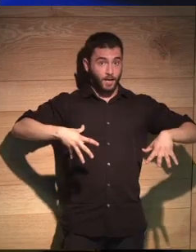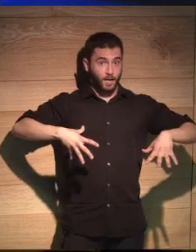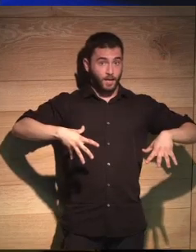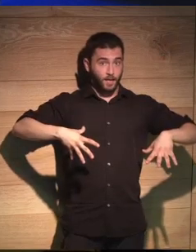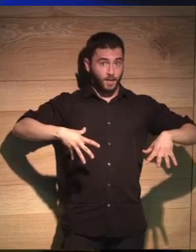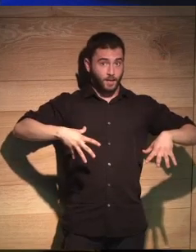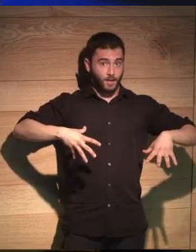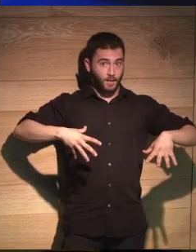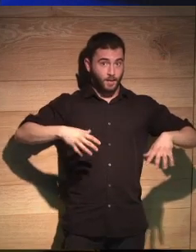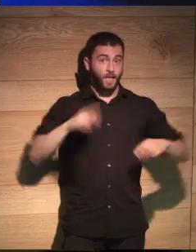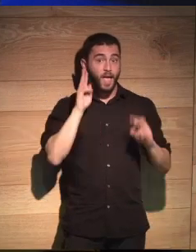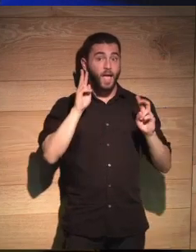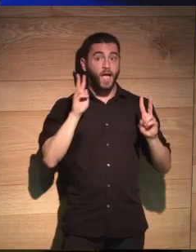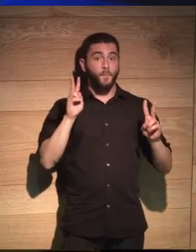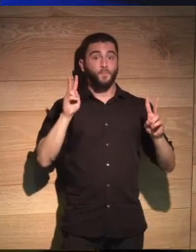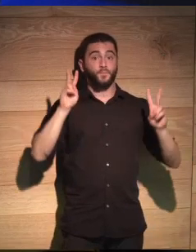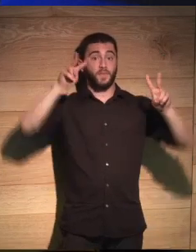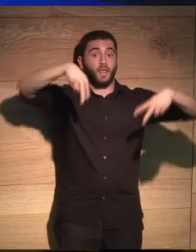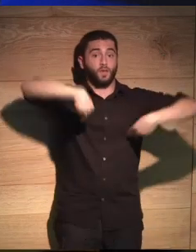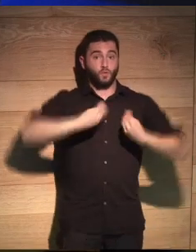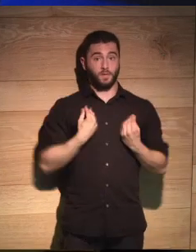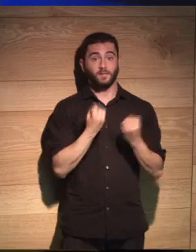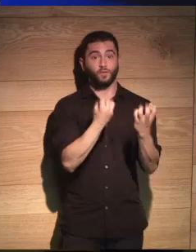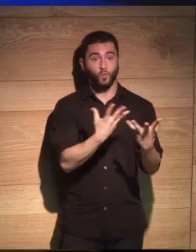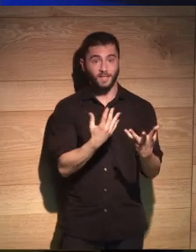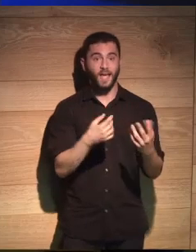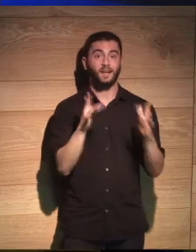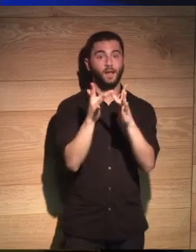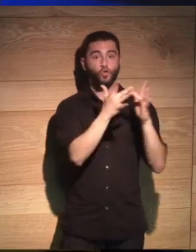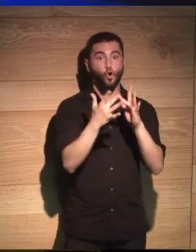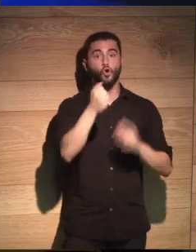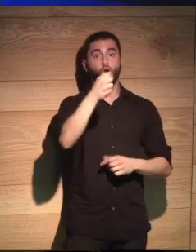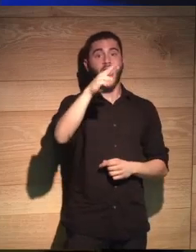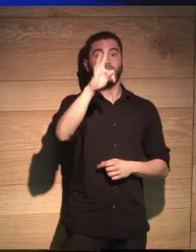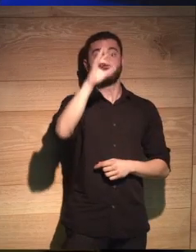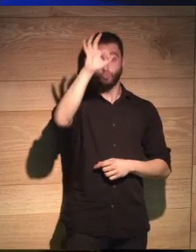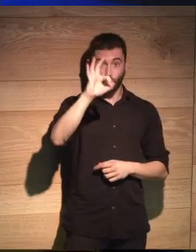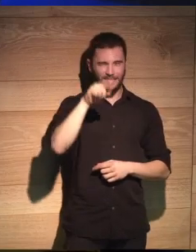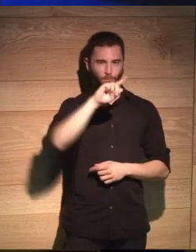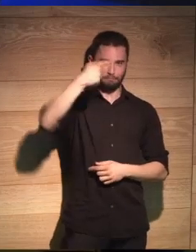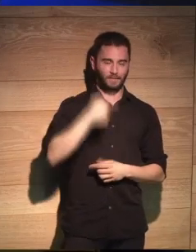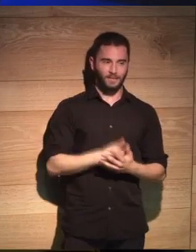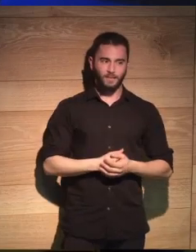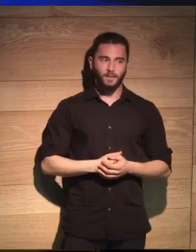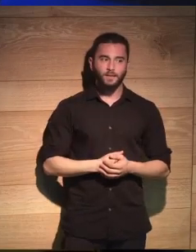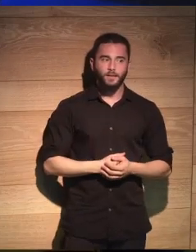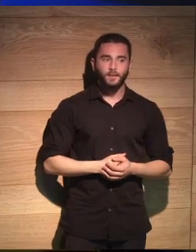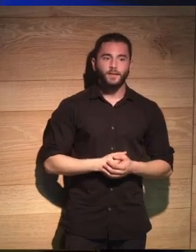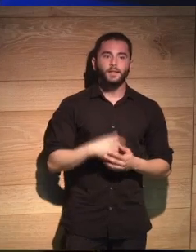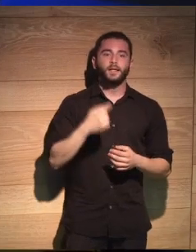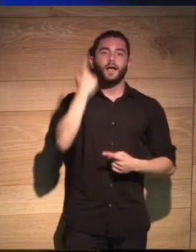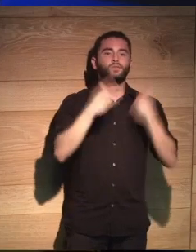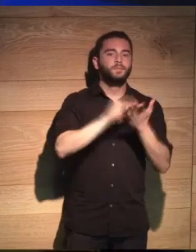más autobiográfico es la relación con Arturo, que está en los dos libros, está muy parecida y hasta a veces con las mismas